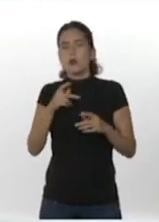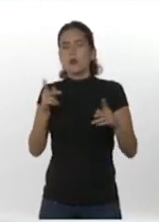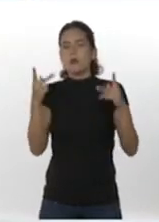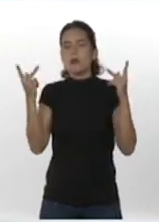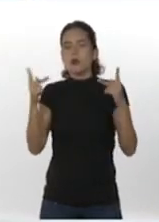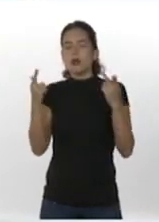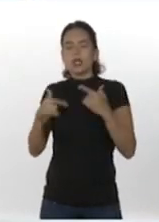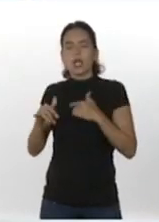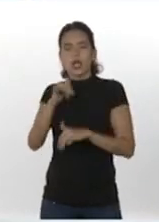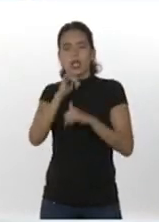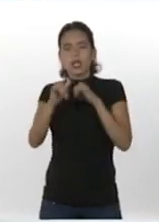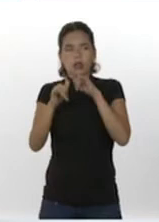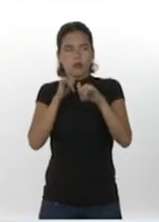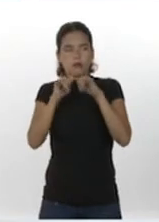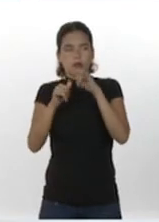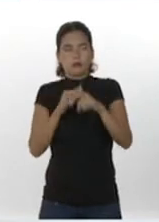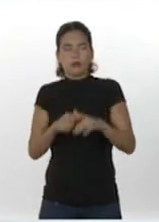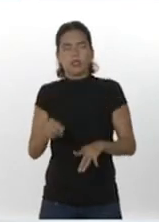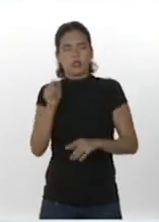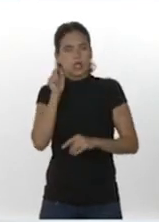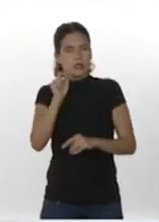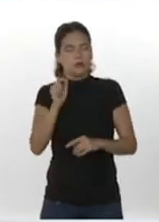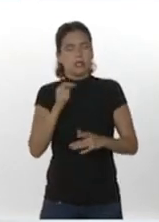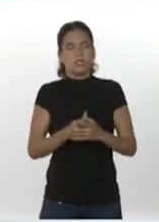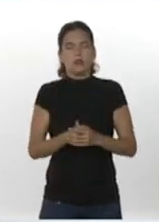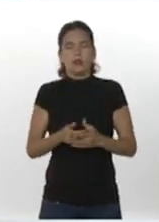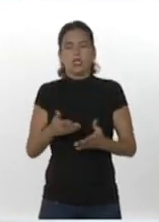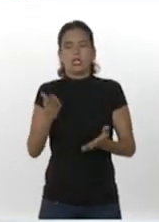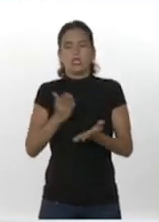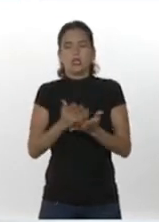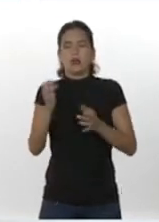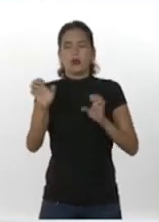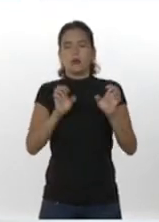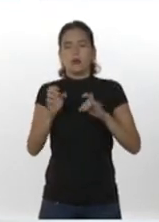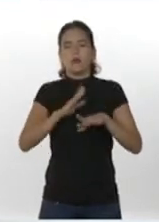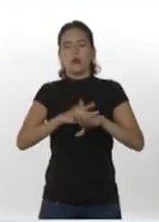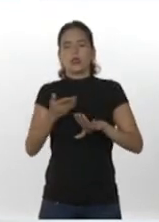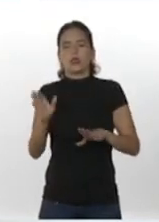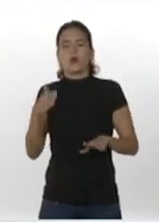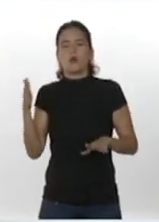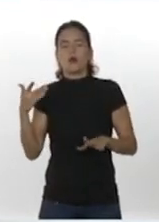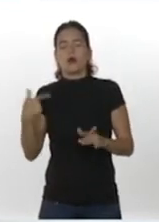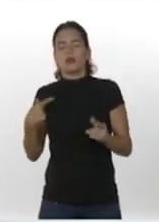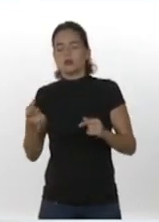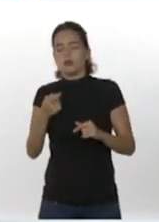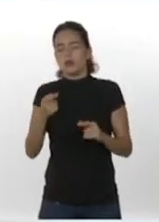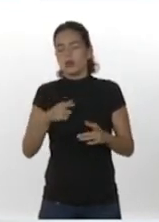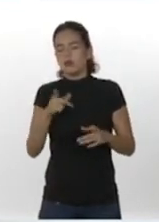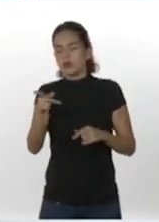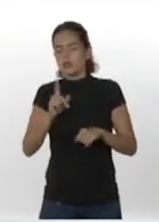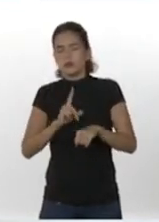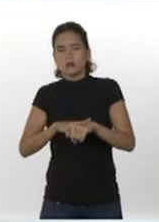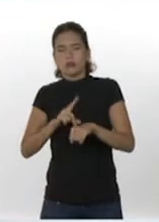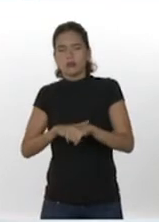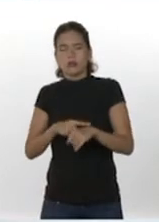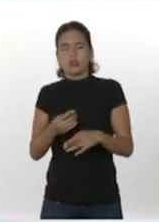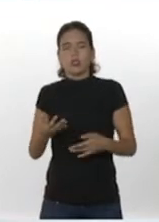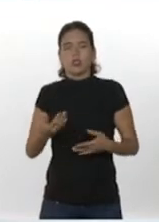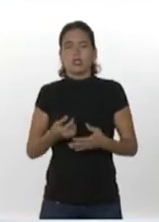algún contenido específico cierta duración, porque cuando excedemos esa duración del tiempo